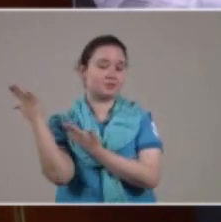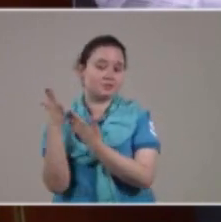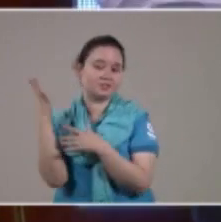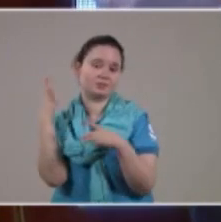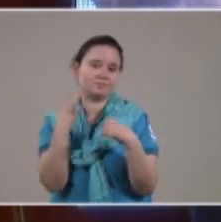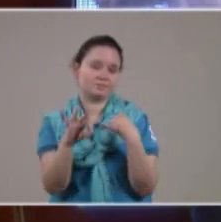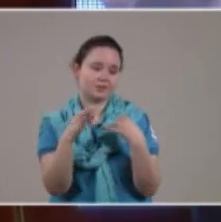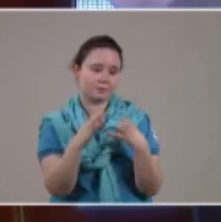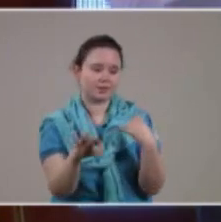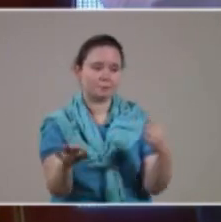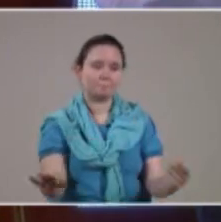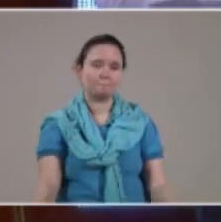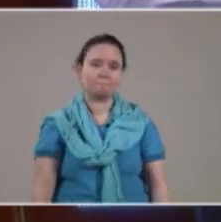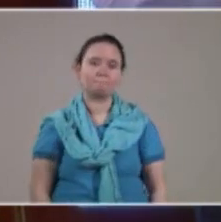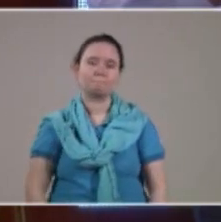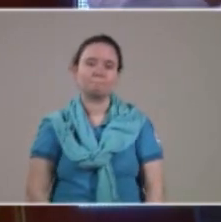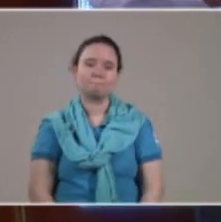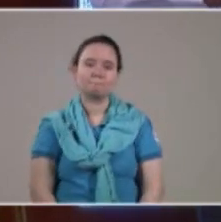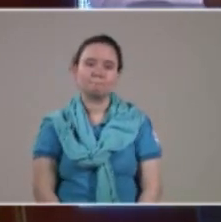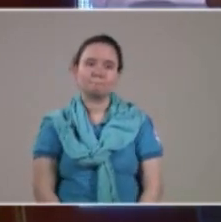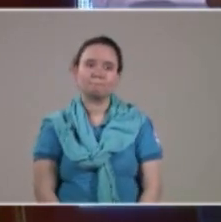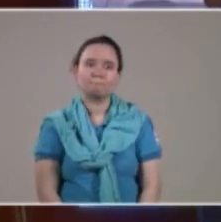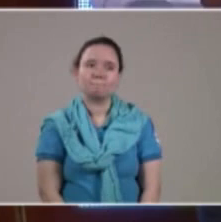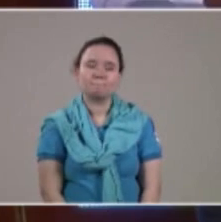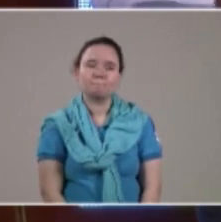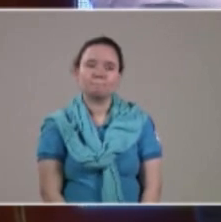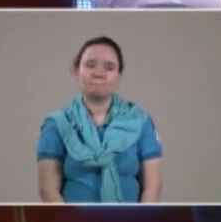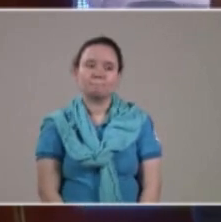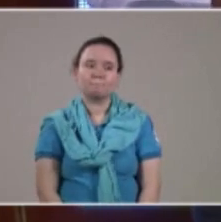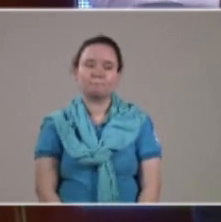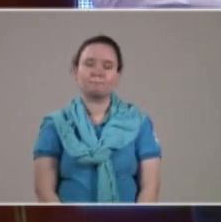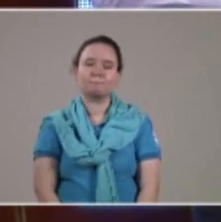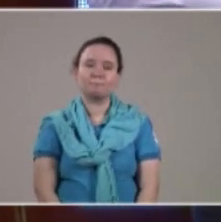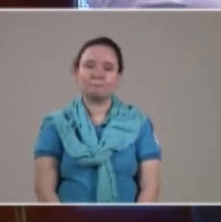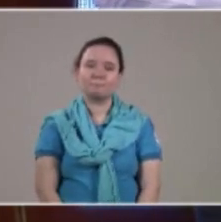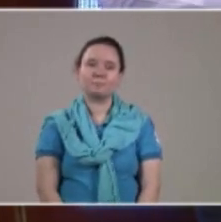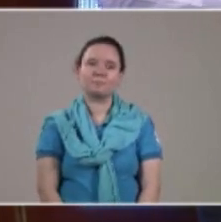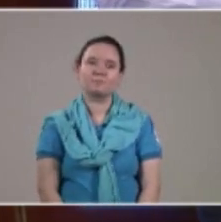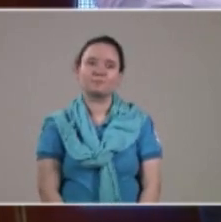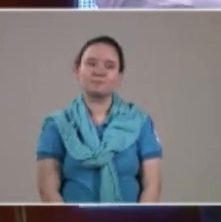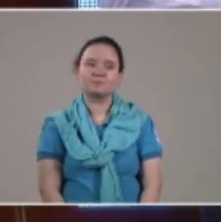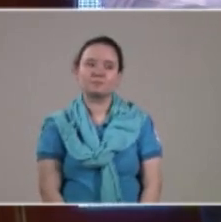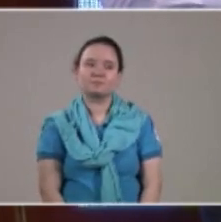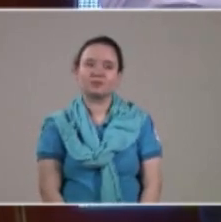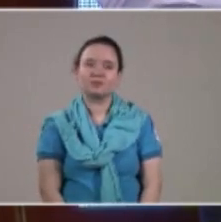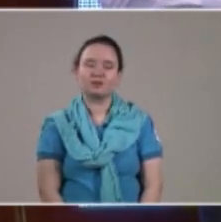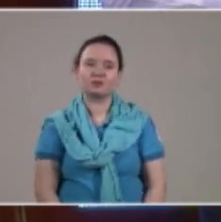Víctor David Cifuentes y Victoria Isabel Cifuentes.